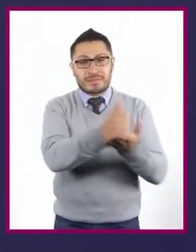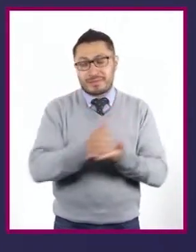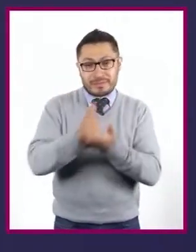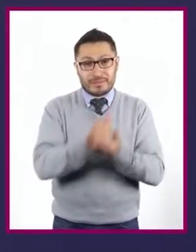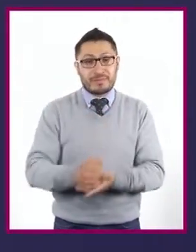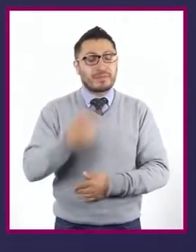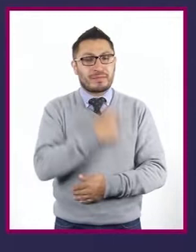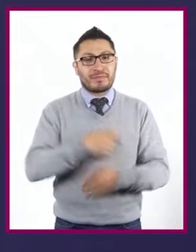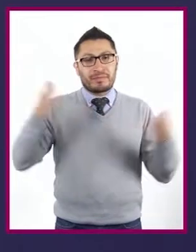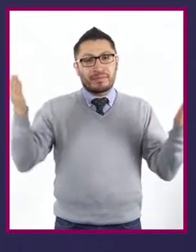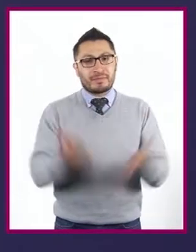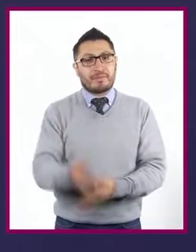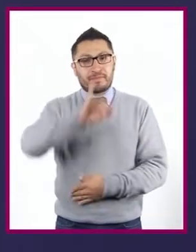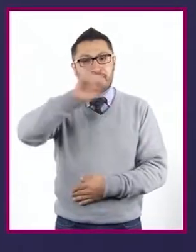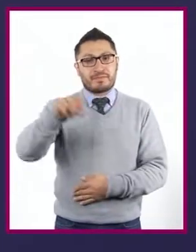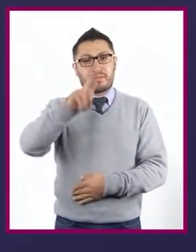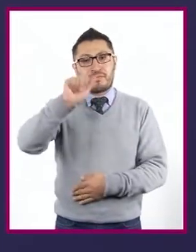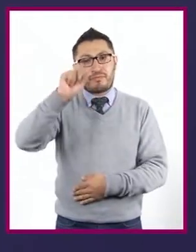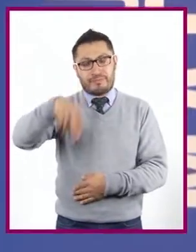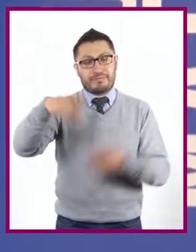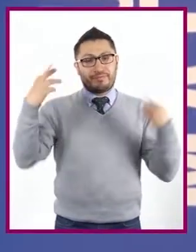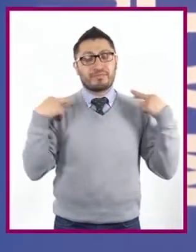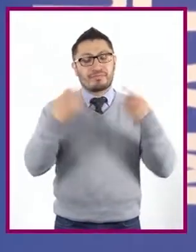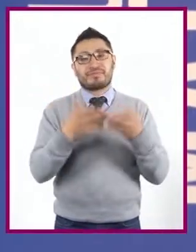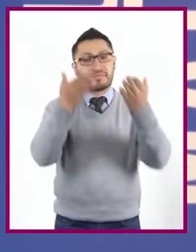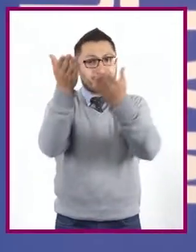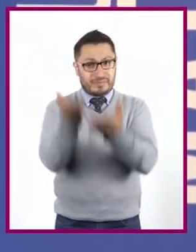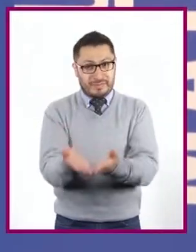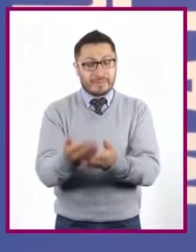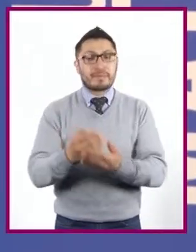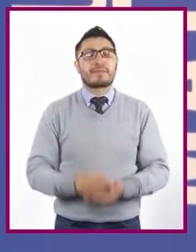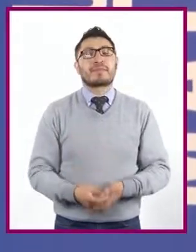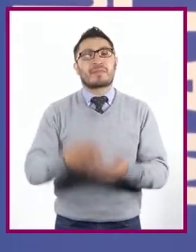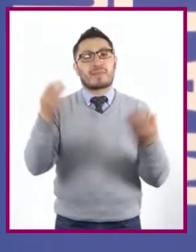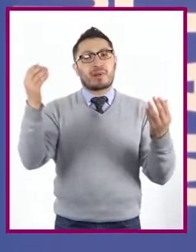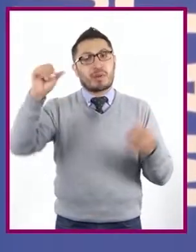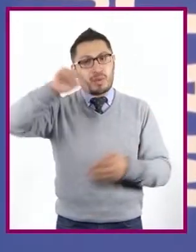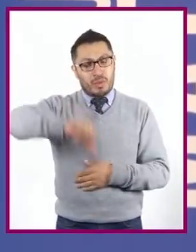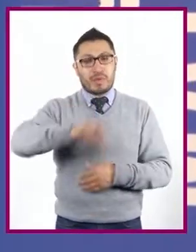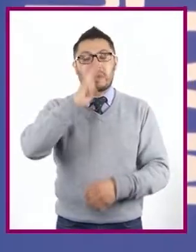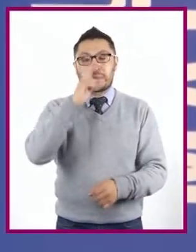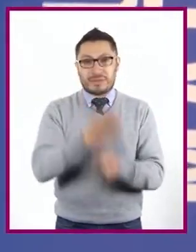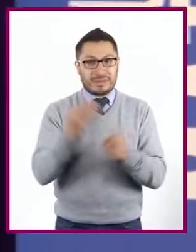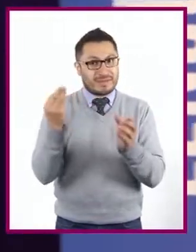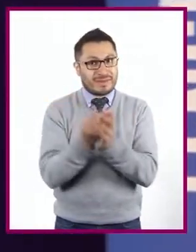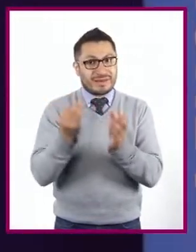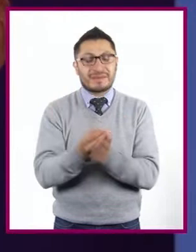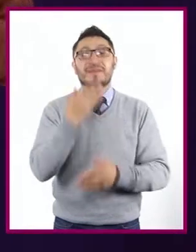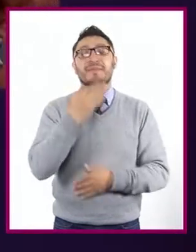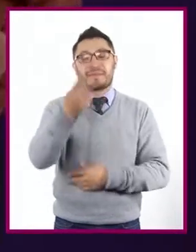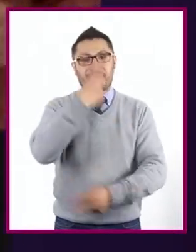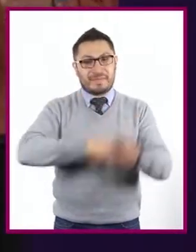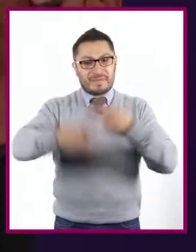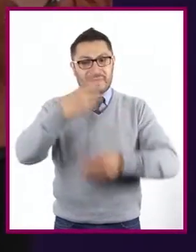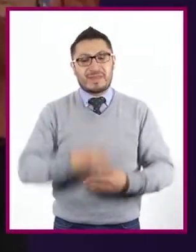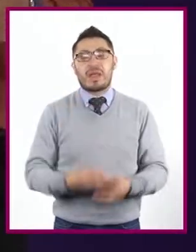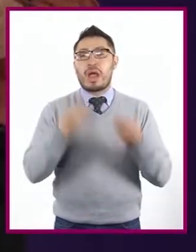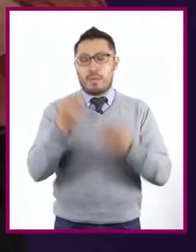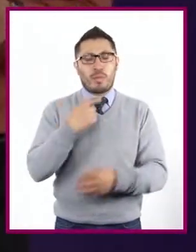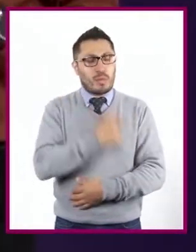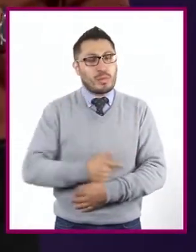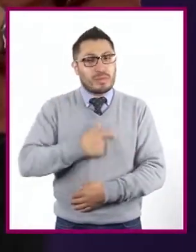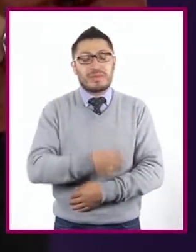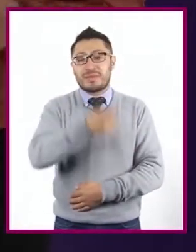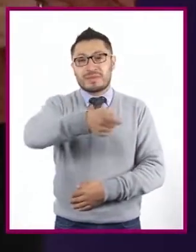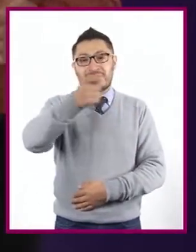presentarles al profesor Juan Antonio Campos Jurado, quien se encargará de dirigir esta sesión. Bienvenido, maestro. Con mucho ánimo les